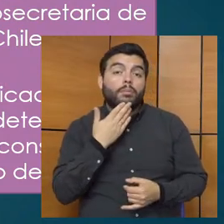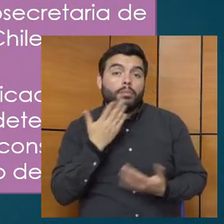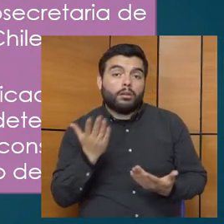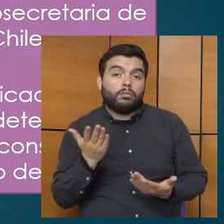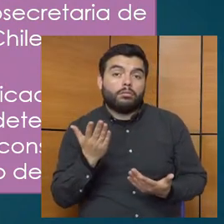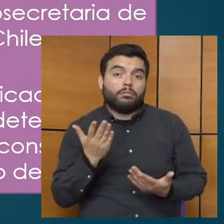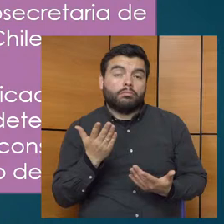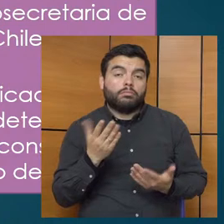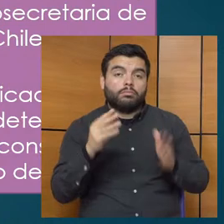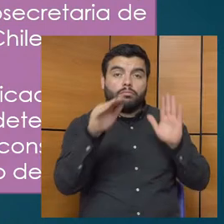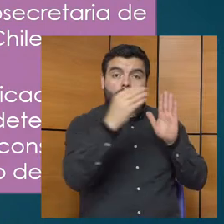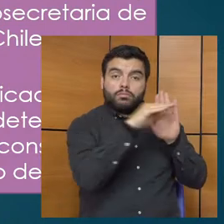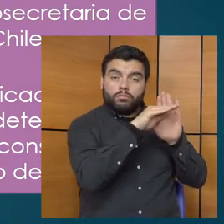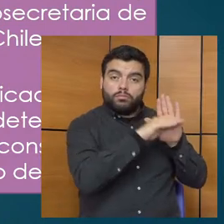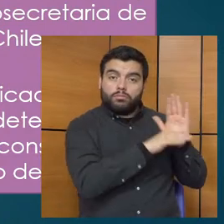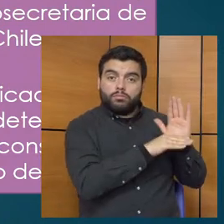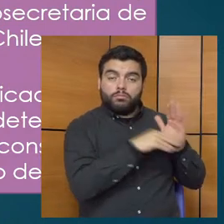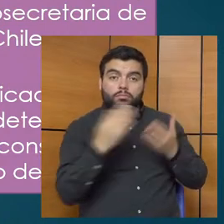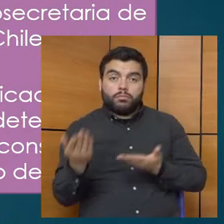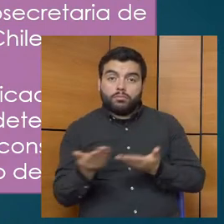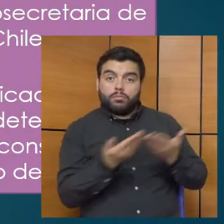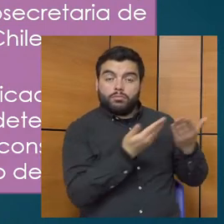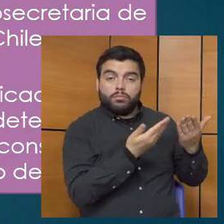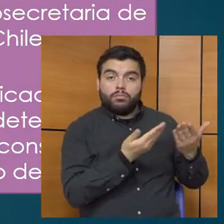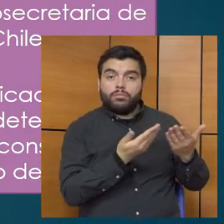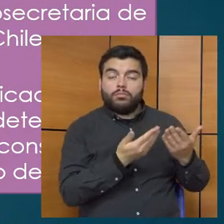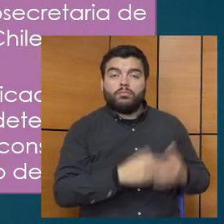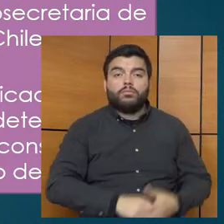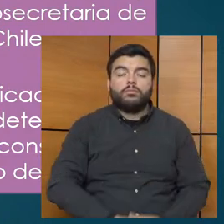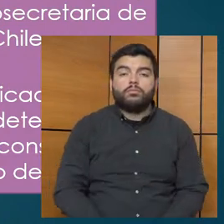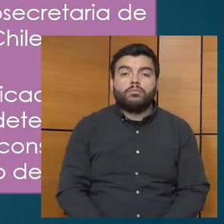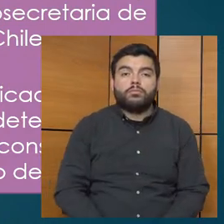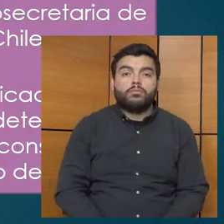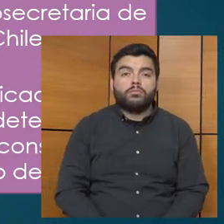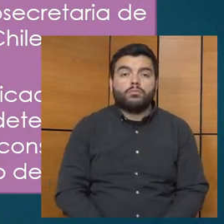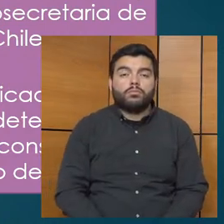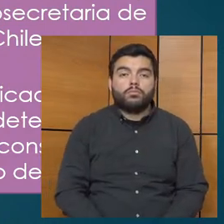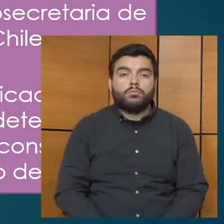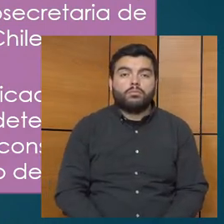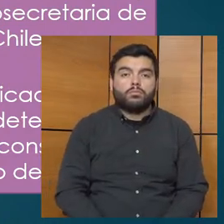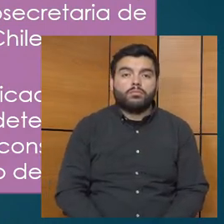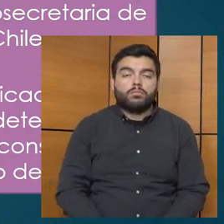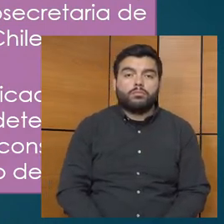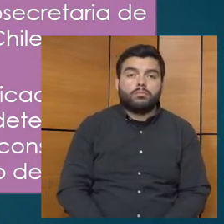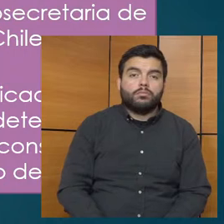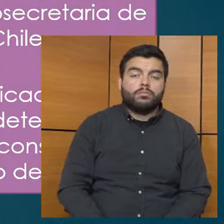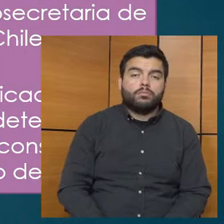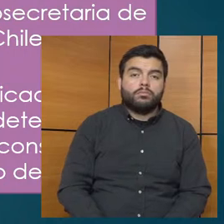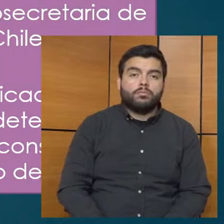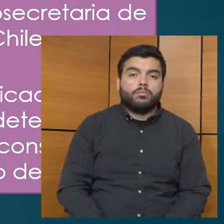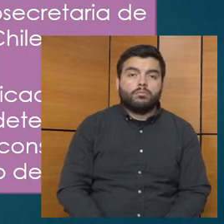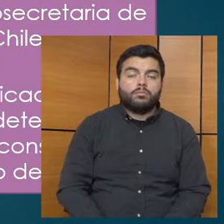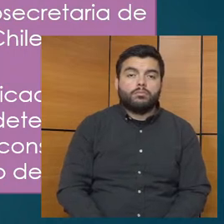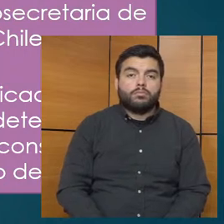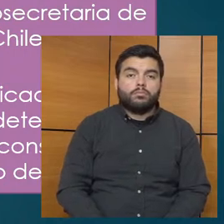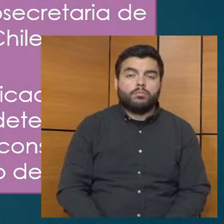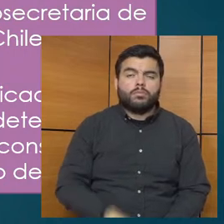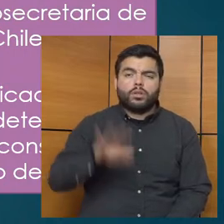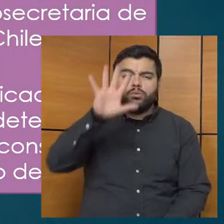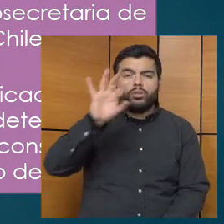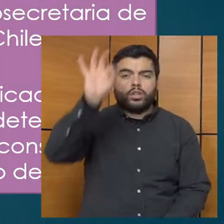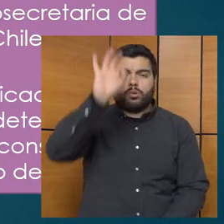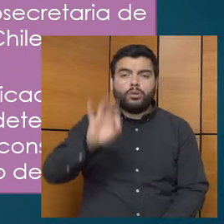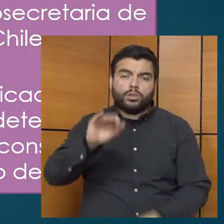datos sobre el muestreo. Se hizo un procedimiento estratificado por la fijación simple, datos con un error de muestreo del 5%.